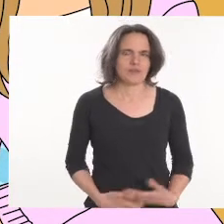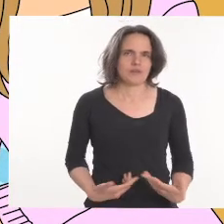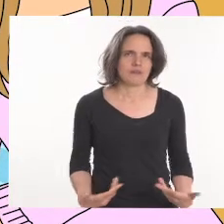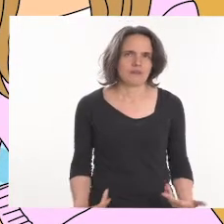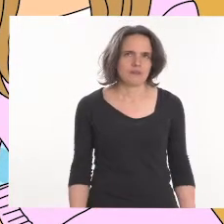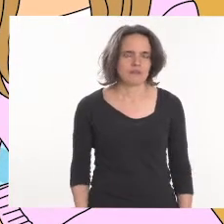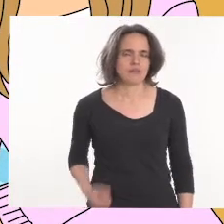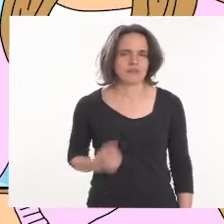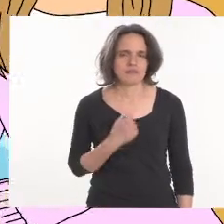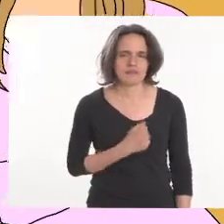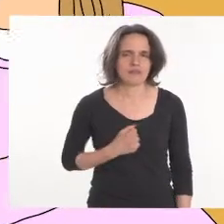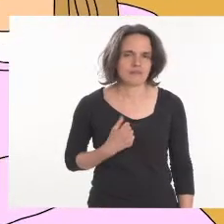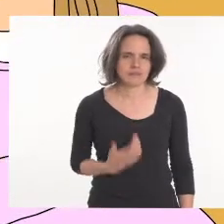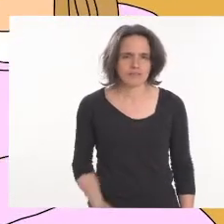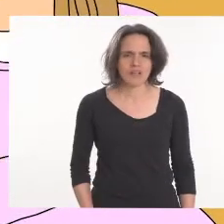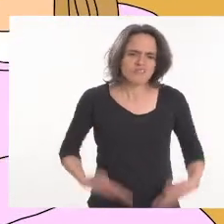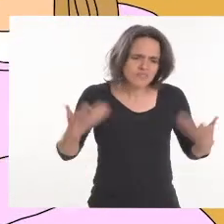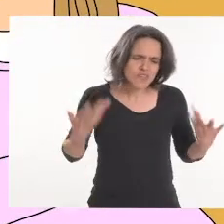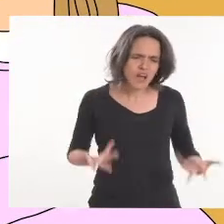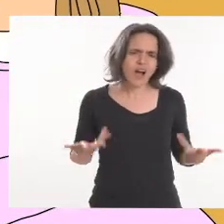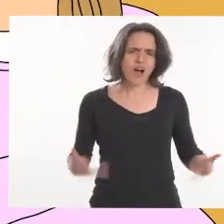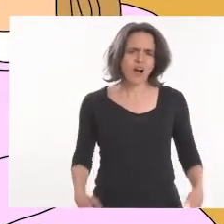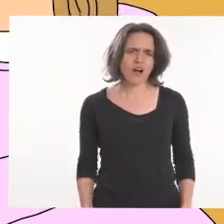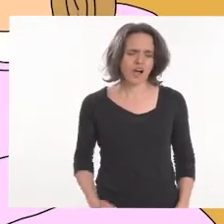Ya vos Daniel, tienes que comer.